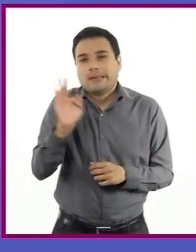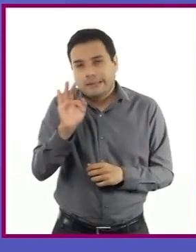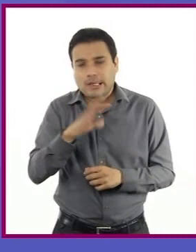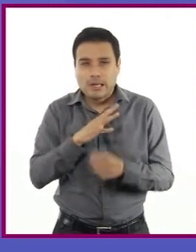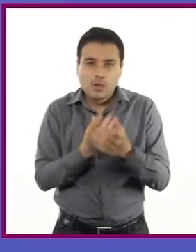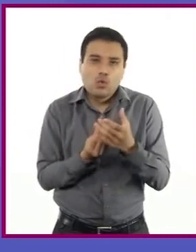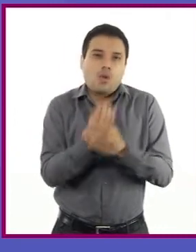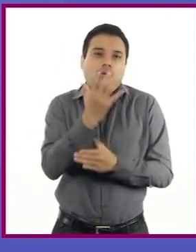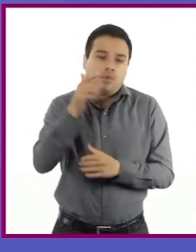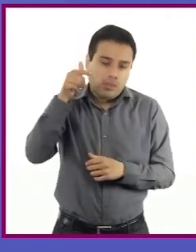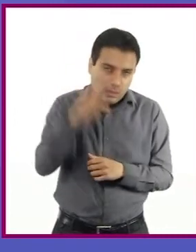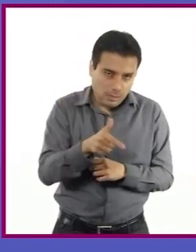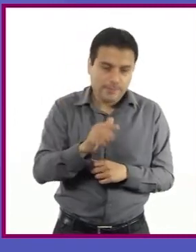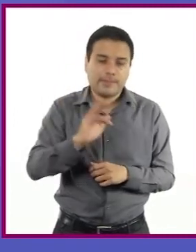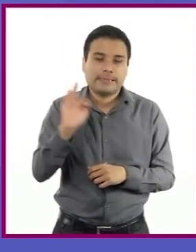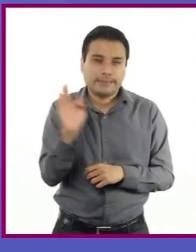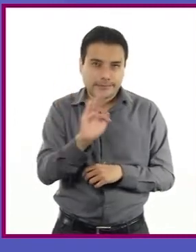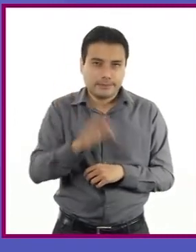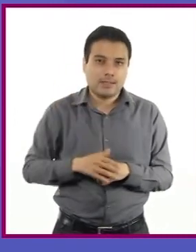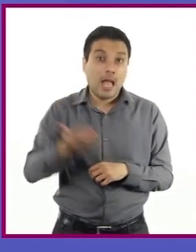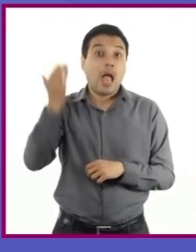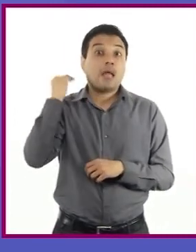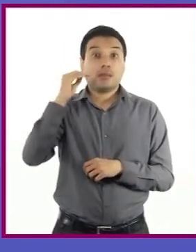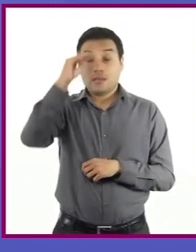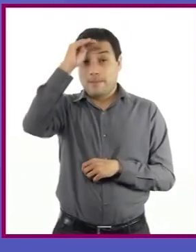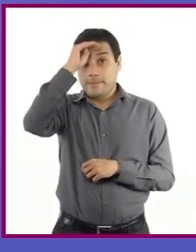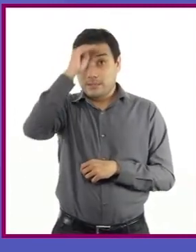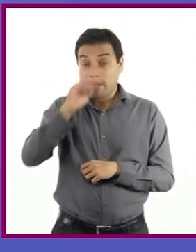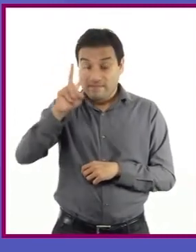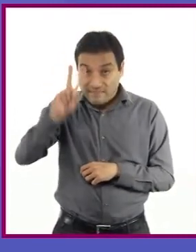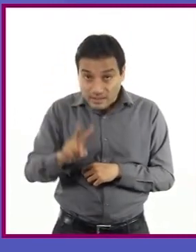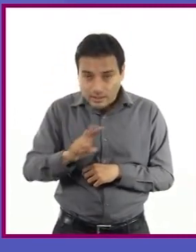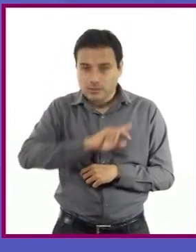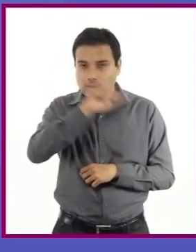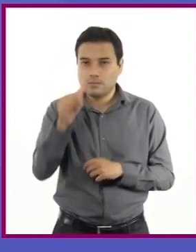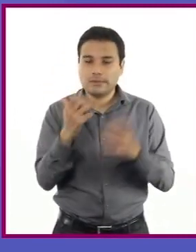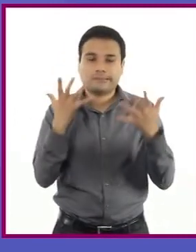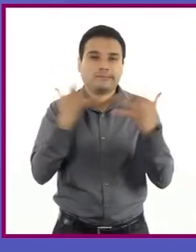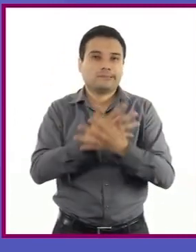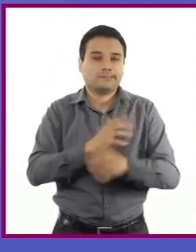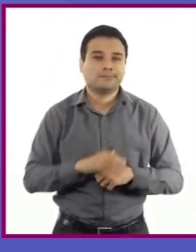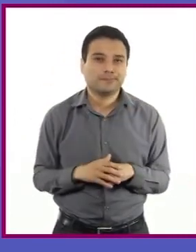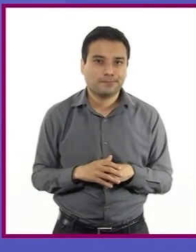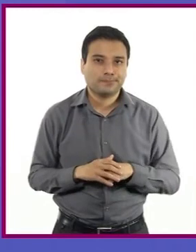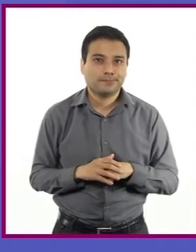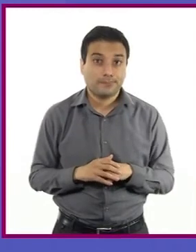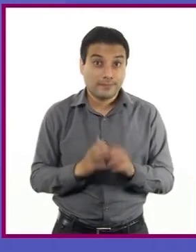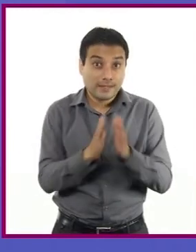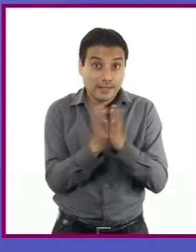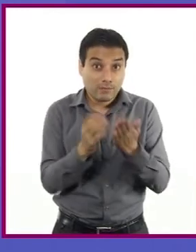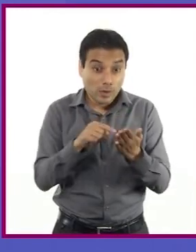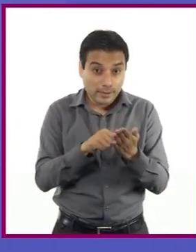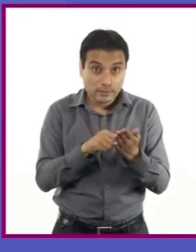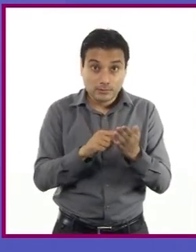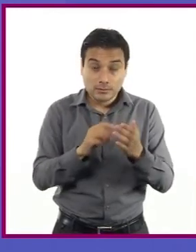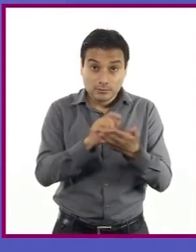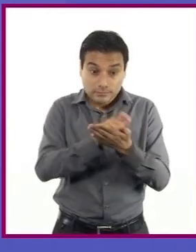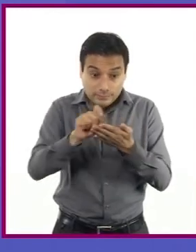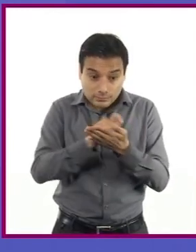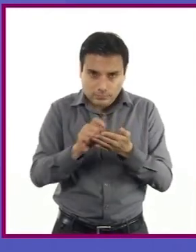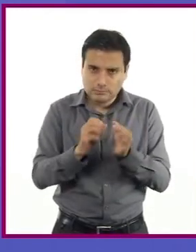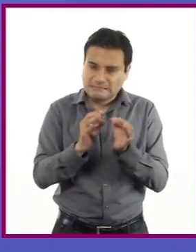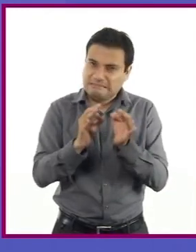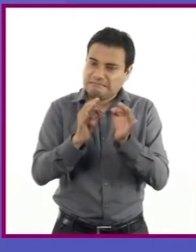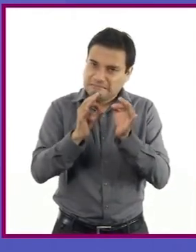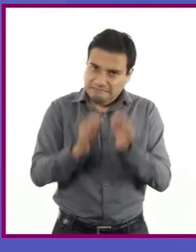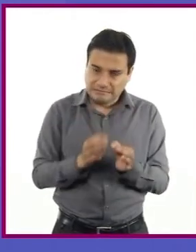desplazar lo que se consideraba verdadero en el momento en que se publicó la enciclopedia. El contenido está redactado de forma concisa, de manera